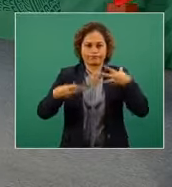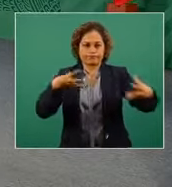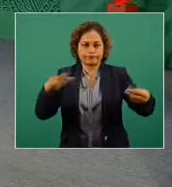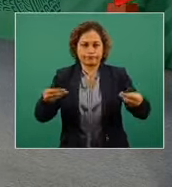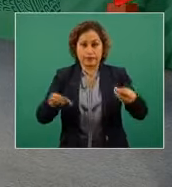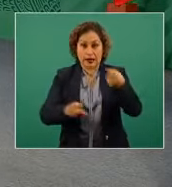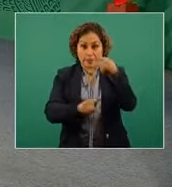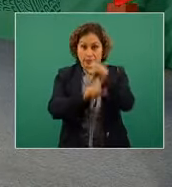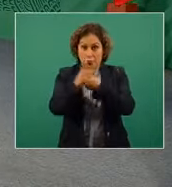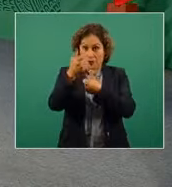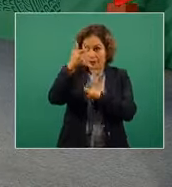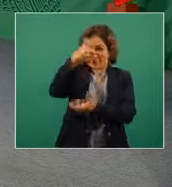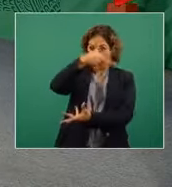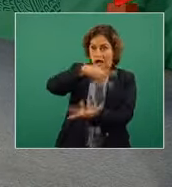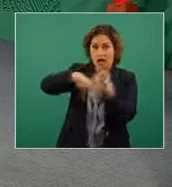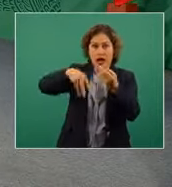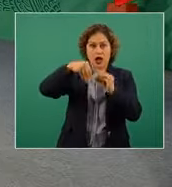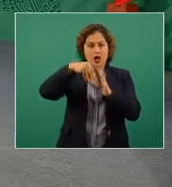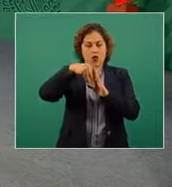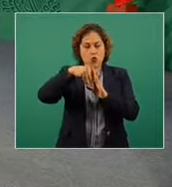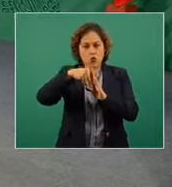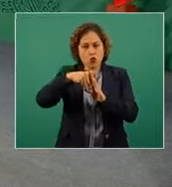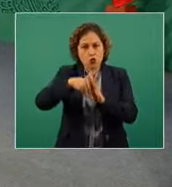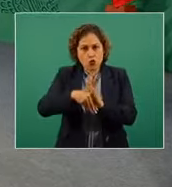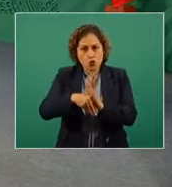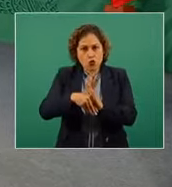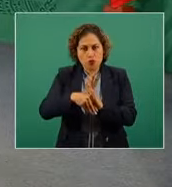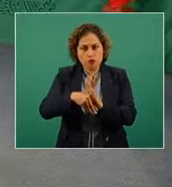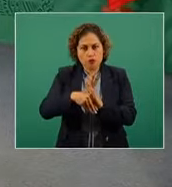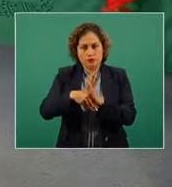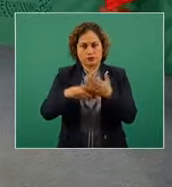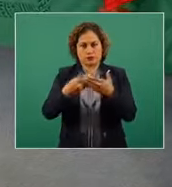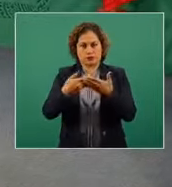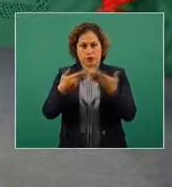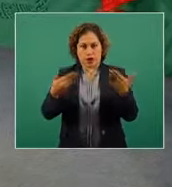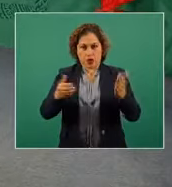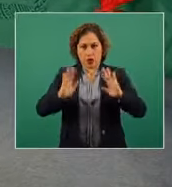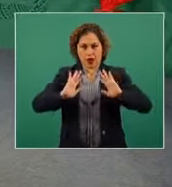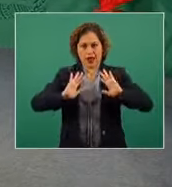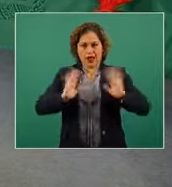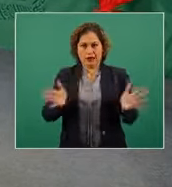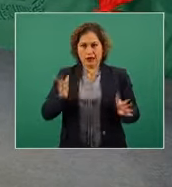también se demostró de que hay otra manera de enfrentar la crisis.